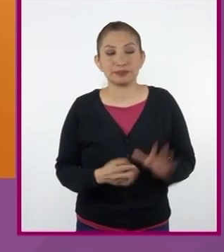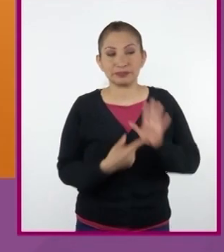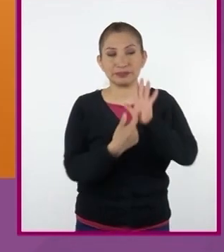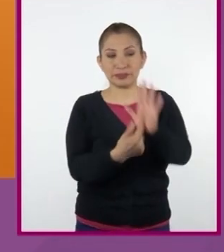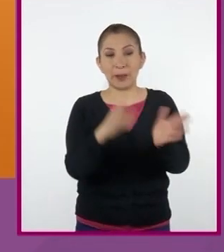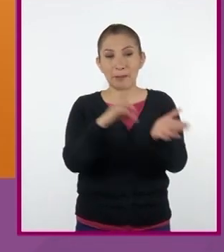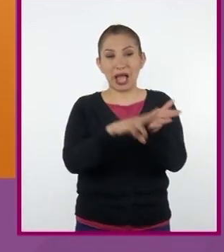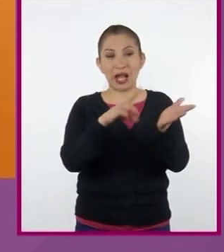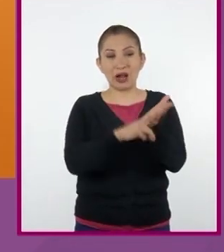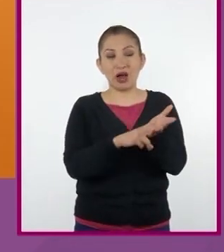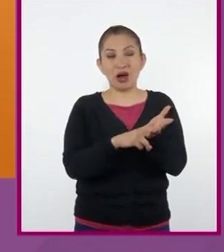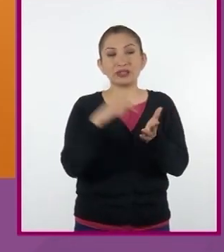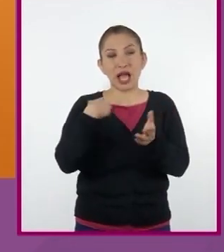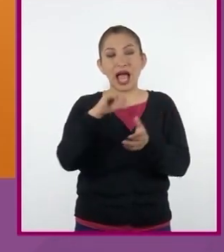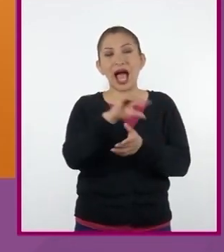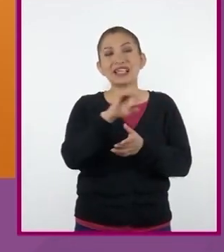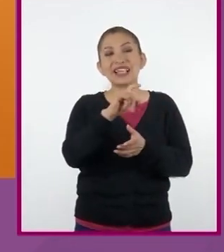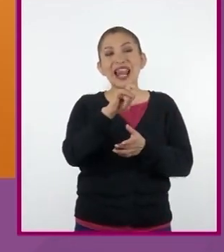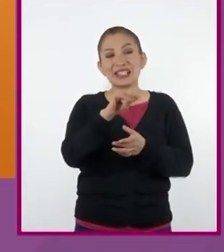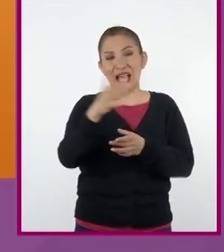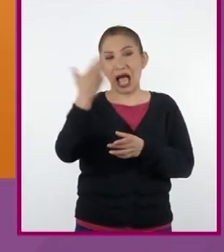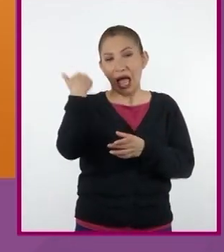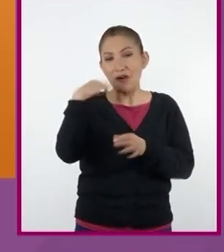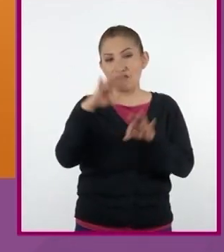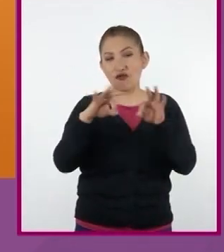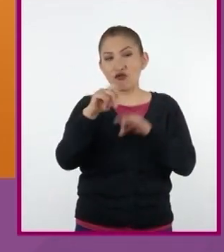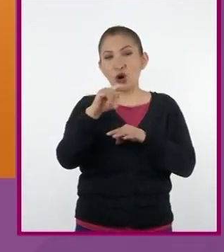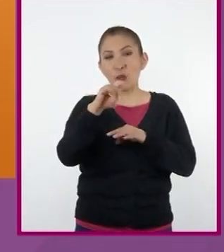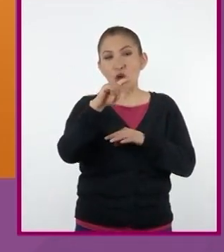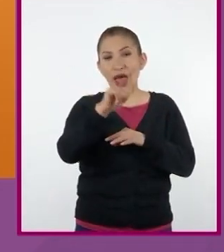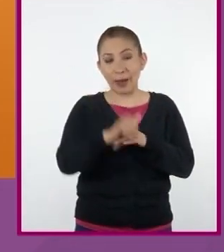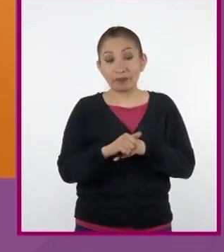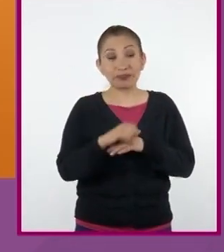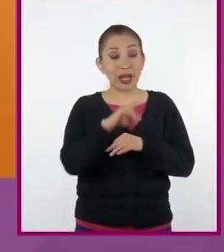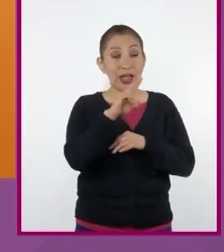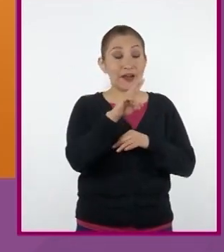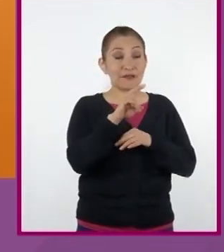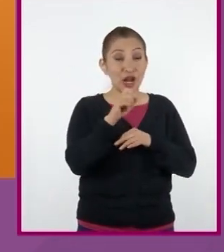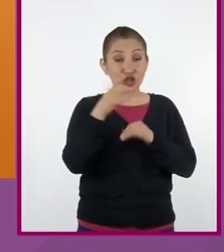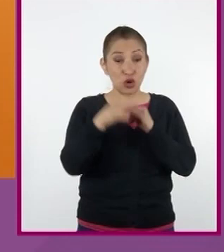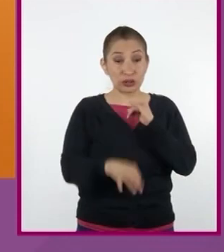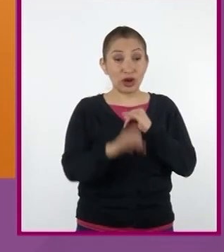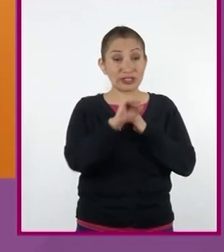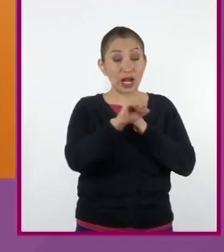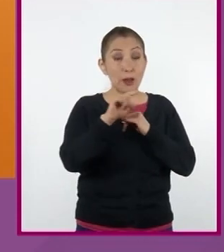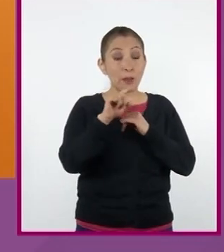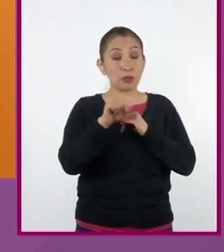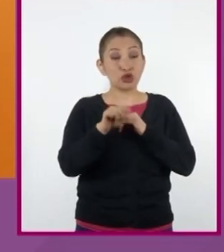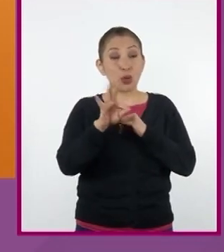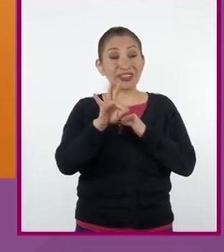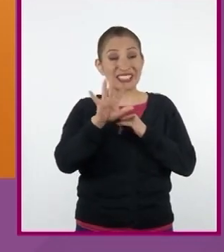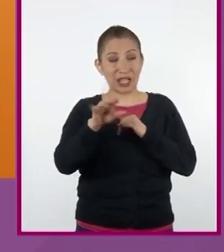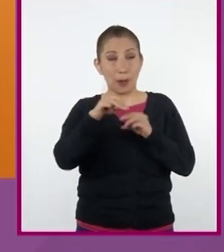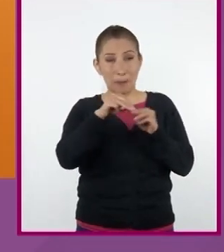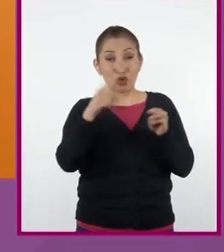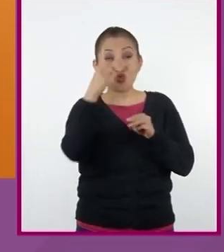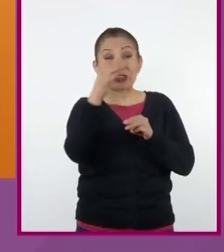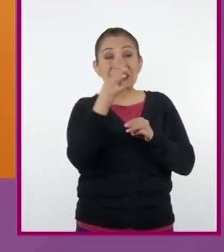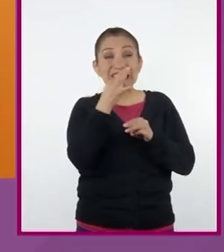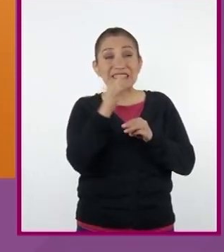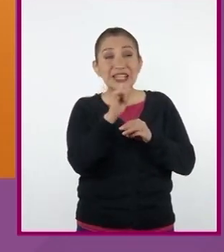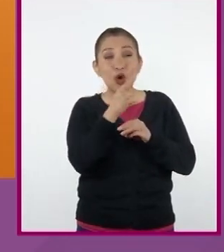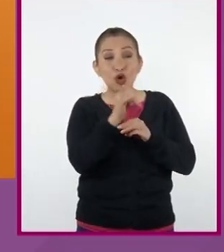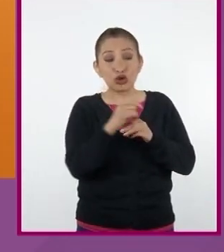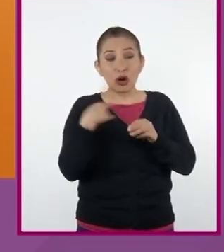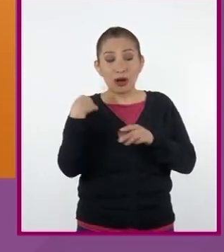Representamos los valores en la fórmula de aceleración que ya conocemos. La velocidad final, que es 0.45 metros por segundo,